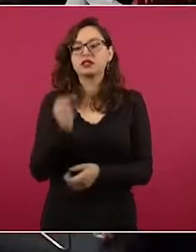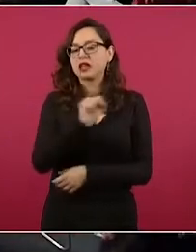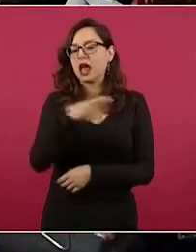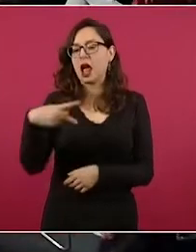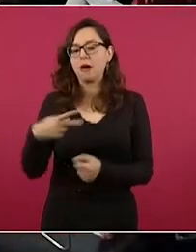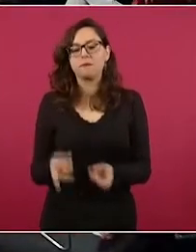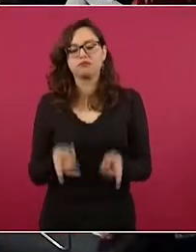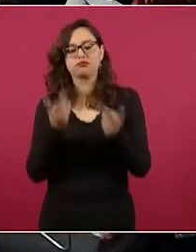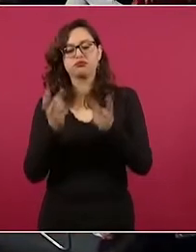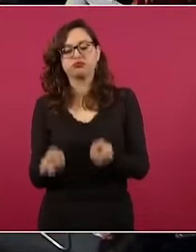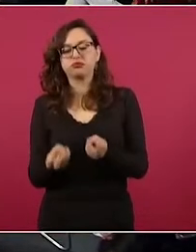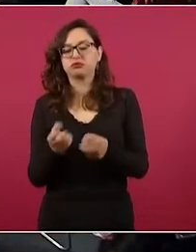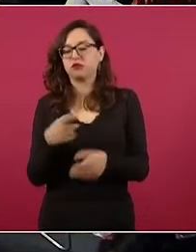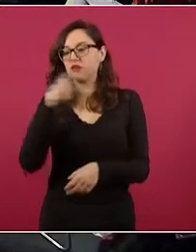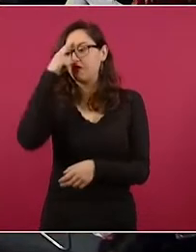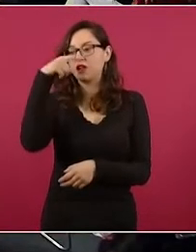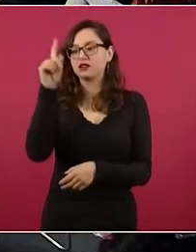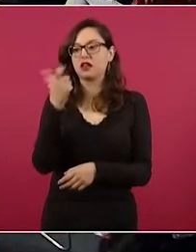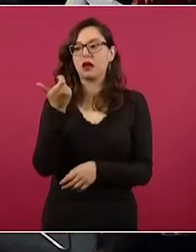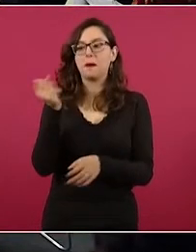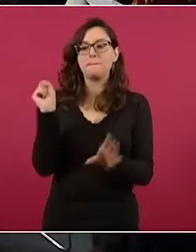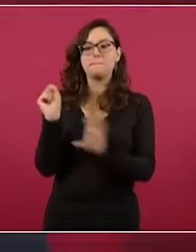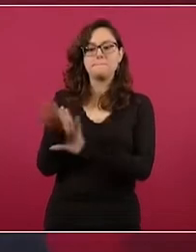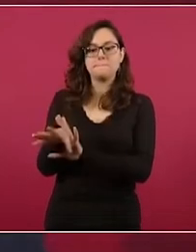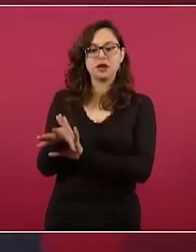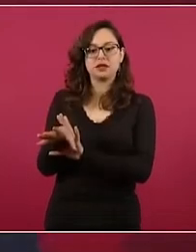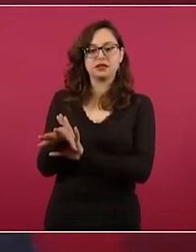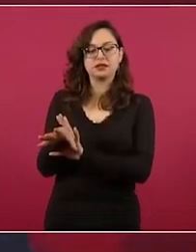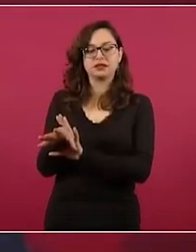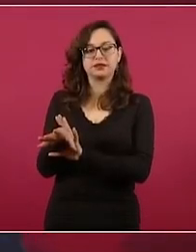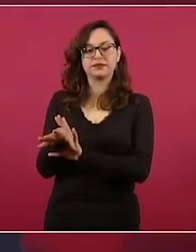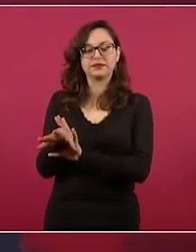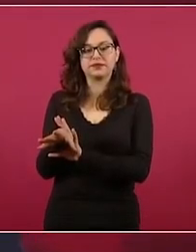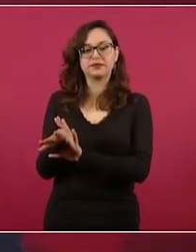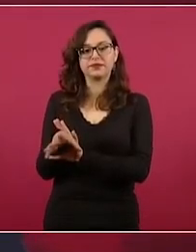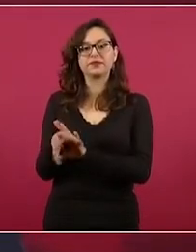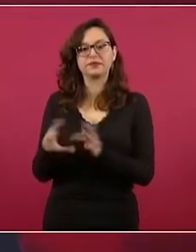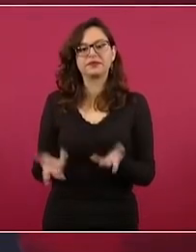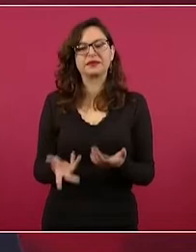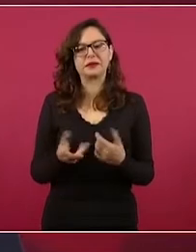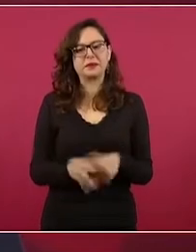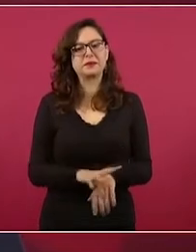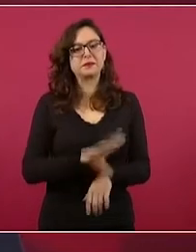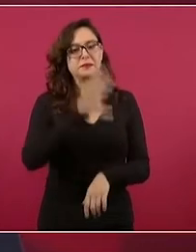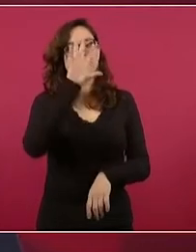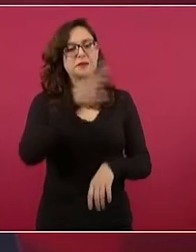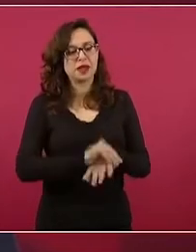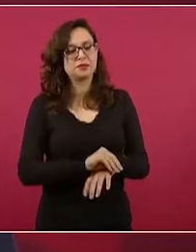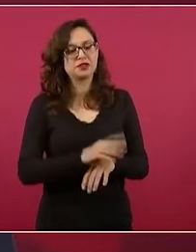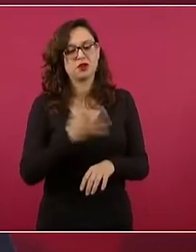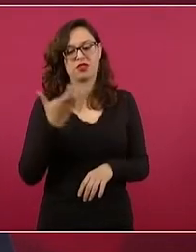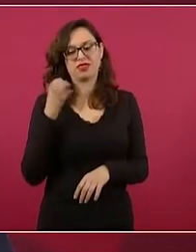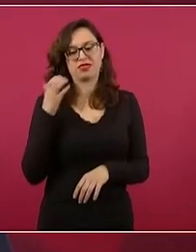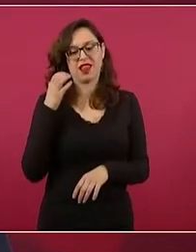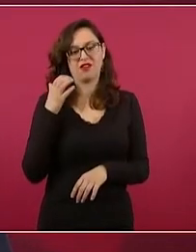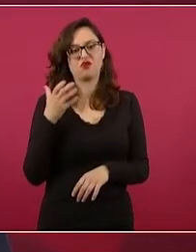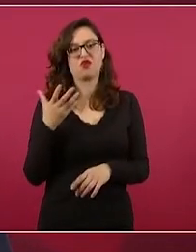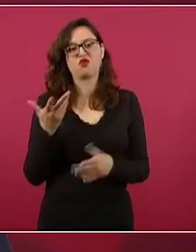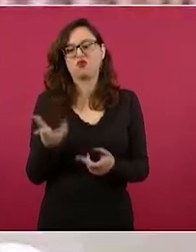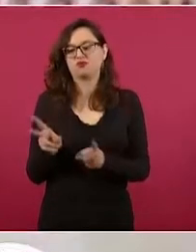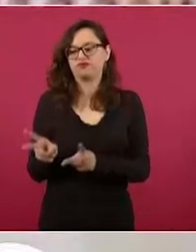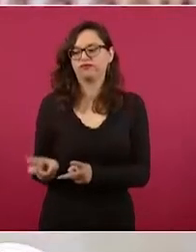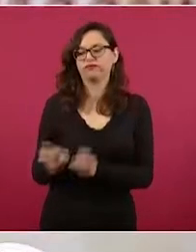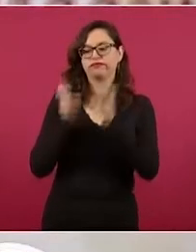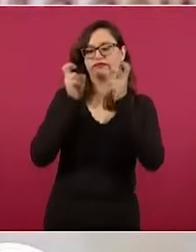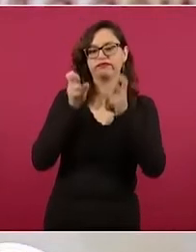descargando estas apps y luego dando permisos para que se introduzcan en tus contactos, en